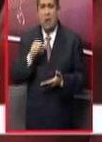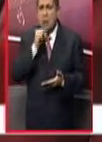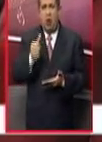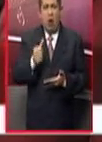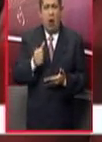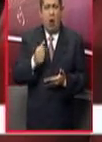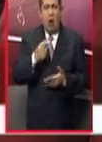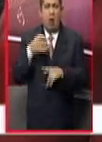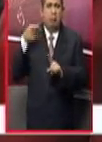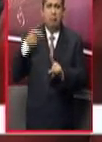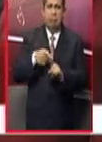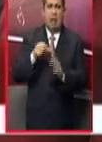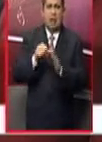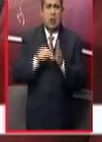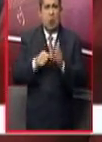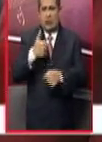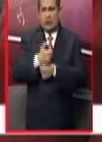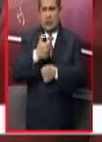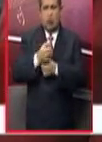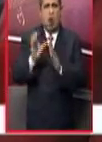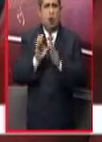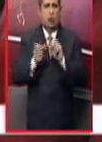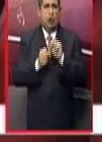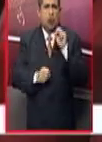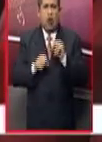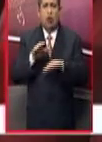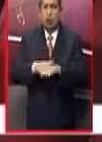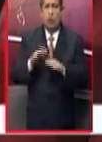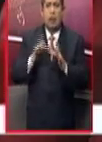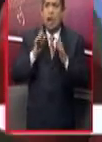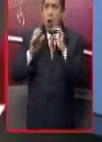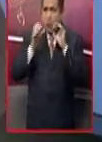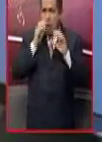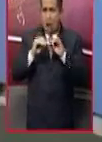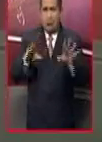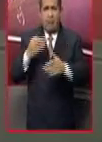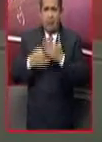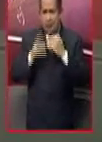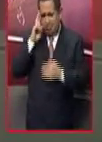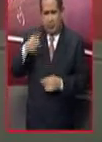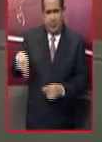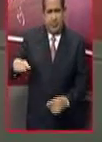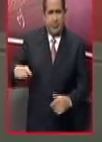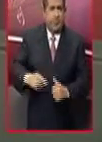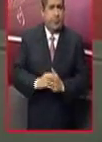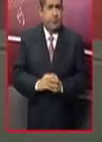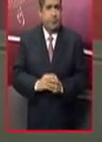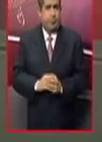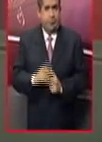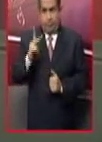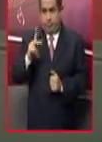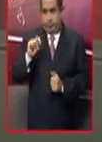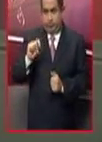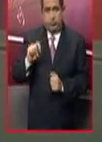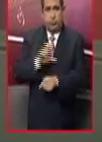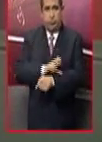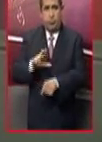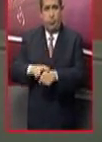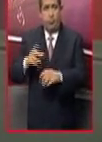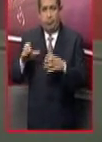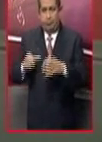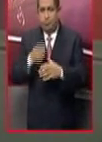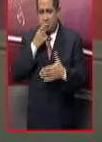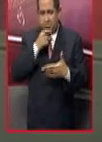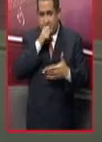artículo 6º de la Constitución en materia de telecomunicaciones. El coordinador parlamentario consideró que la minuta